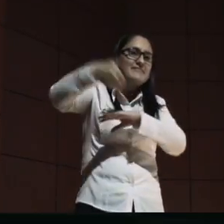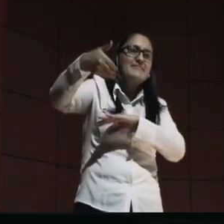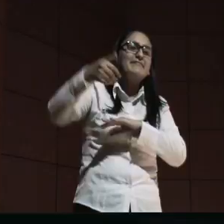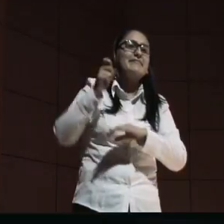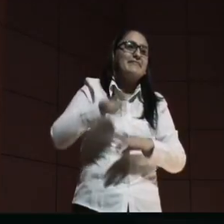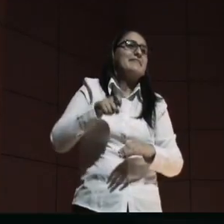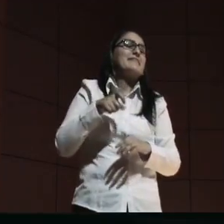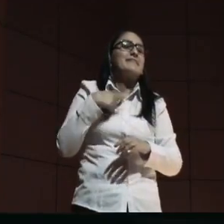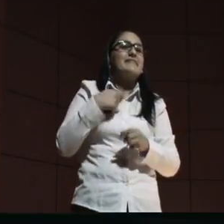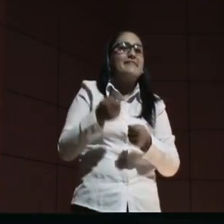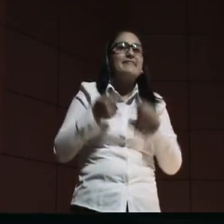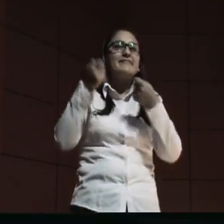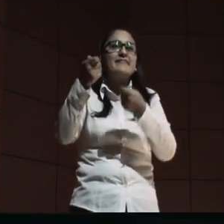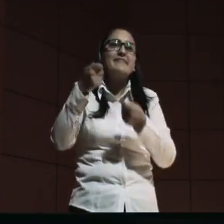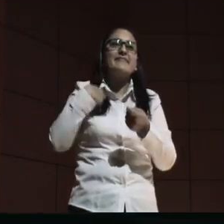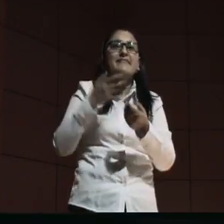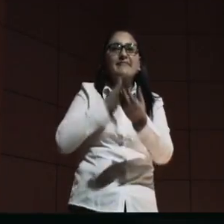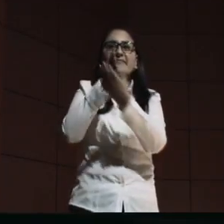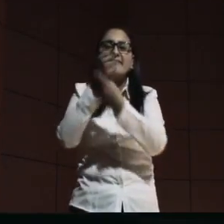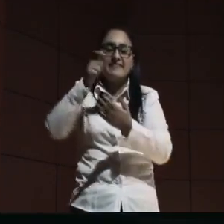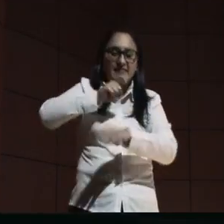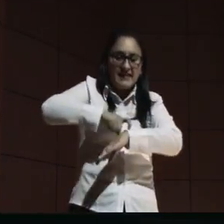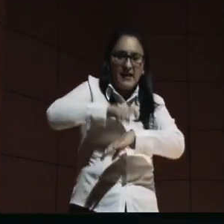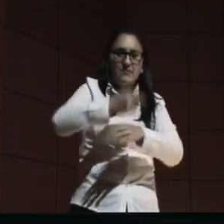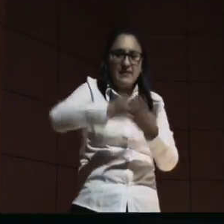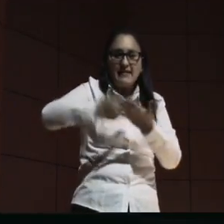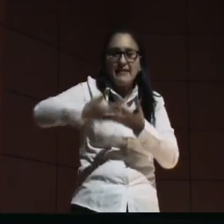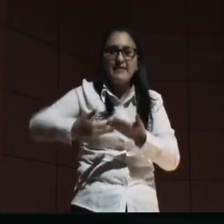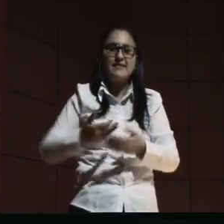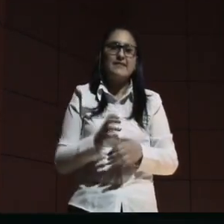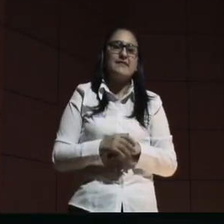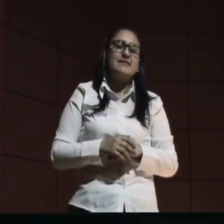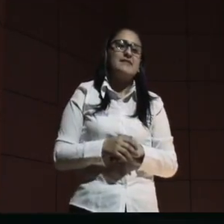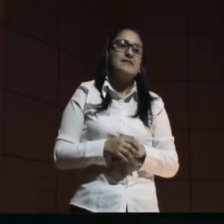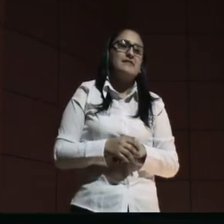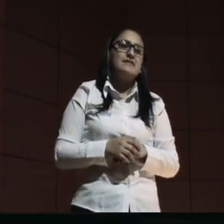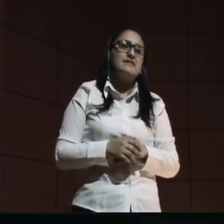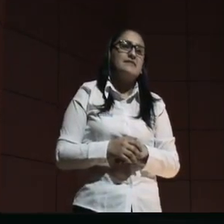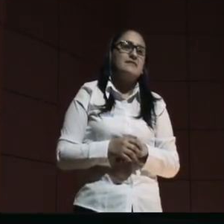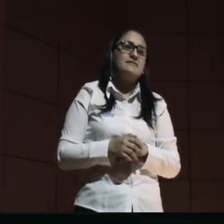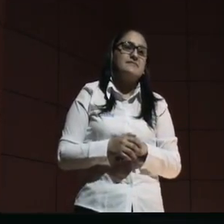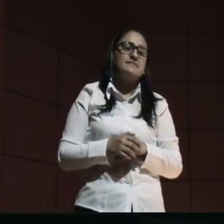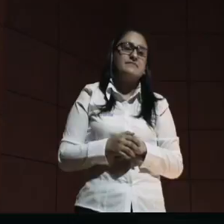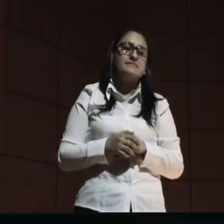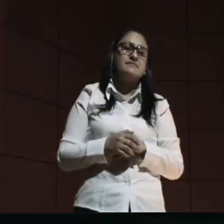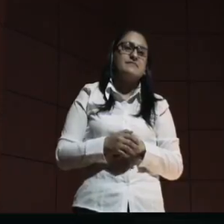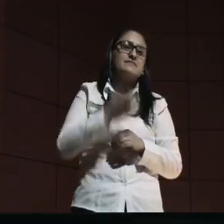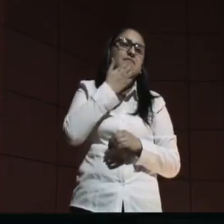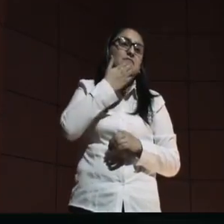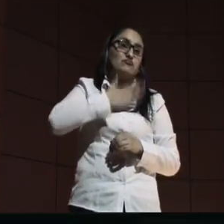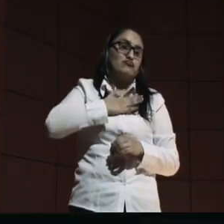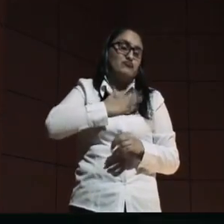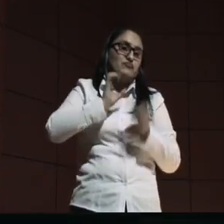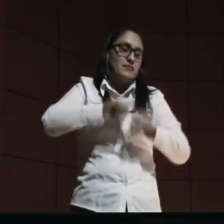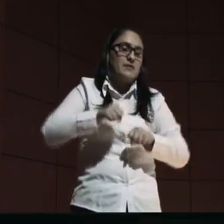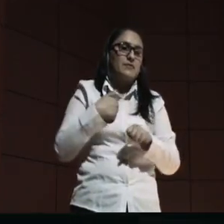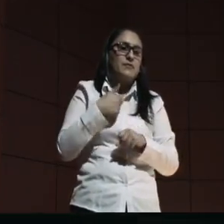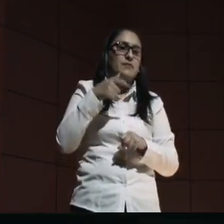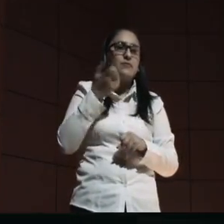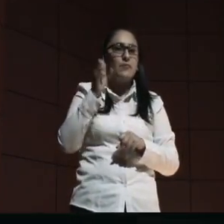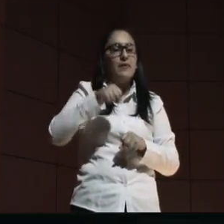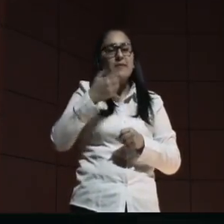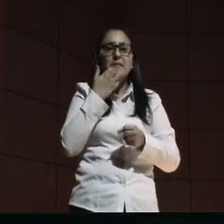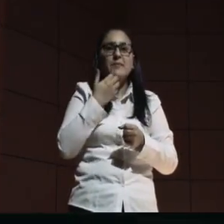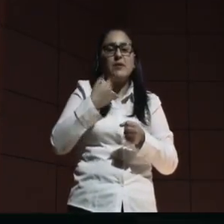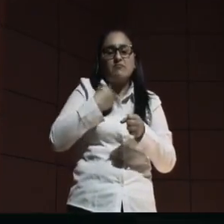le exigen entregas en determinado tiempo. En el caso, pues, no puedo hacer. De pronto